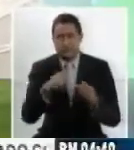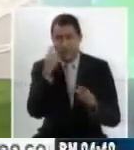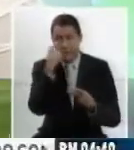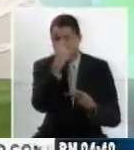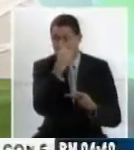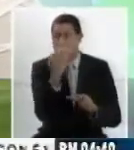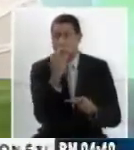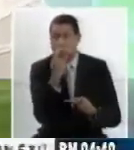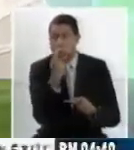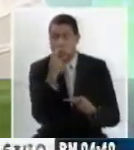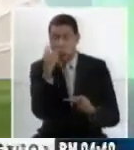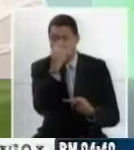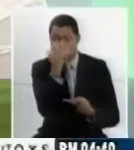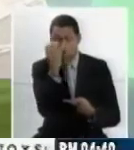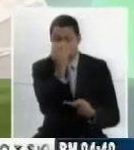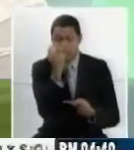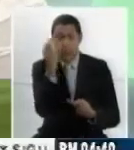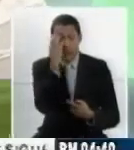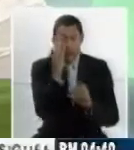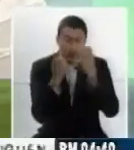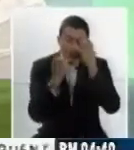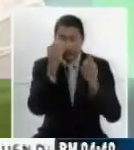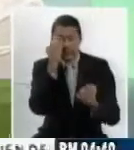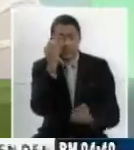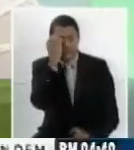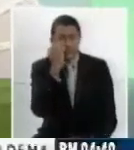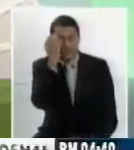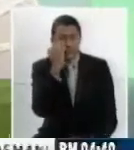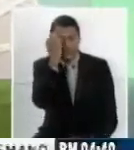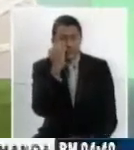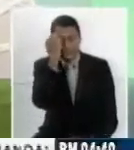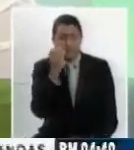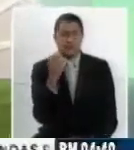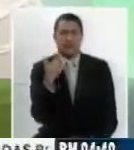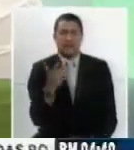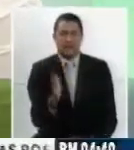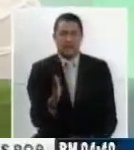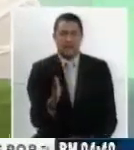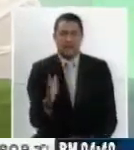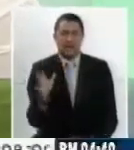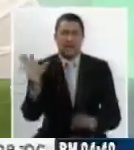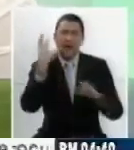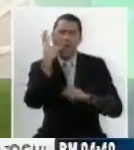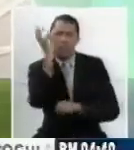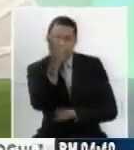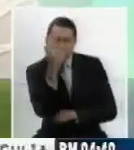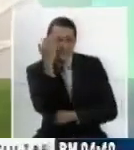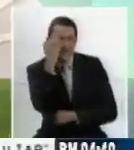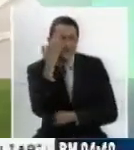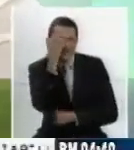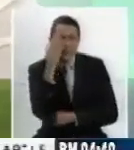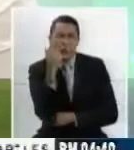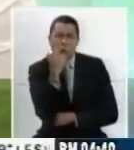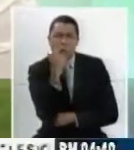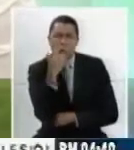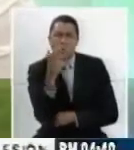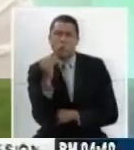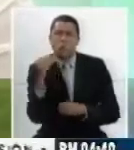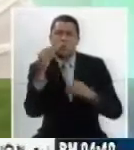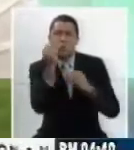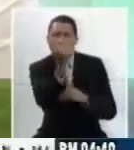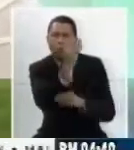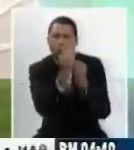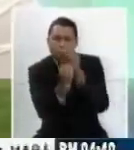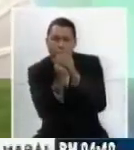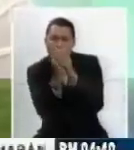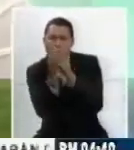conjuntivitis alérgicas. Ese niño que se rasca el ojito cuando se expone a ambientes donde de repente hay muchísimo polen,